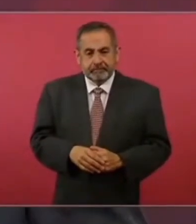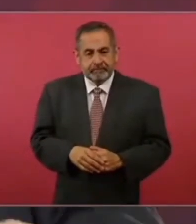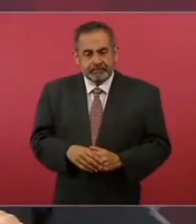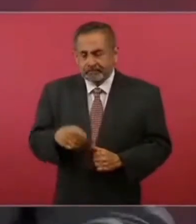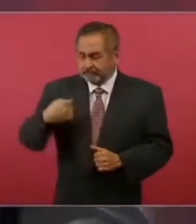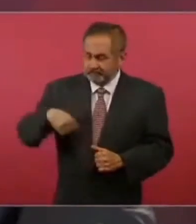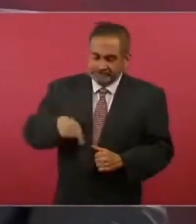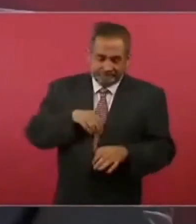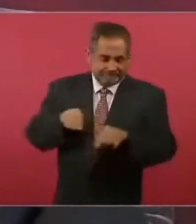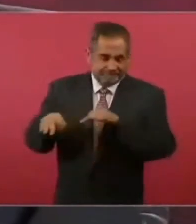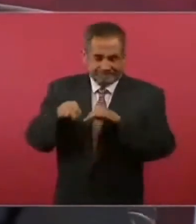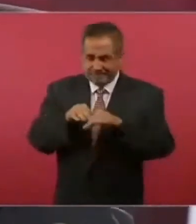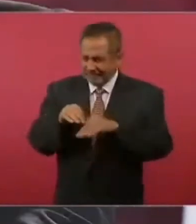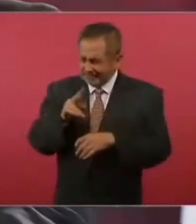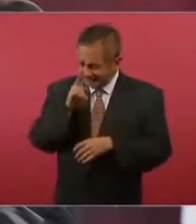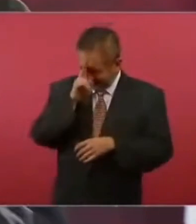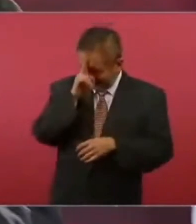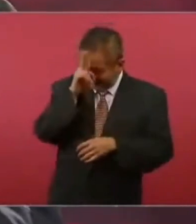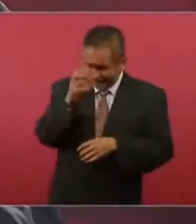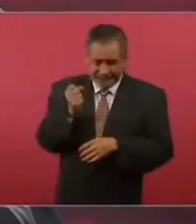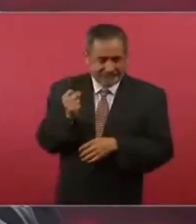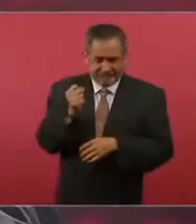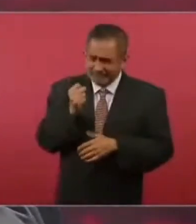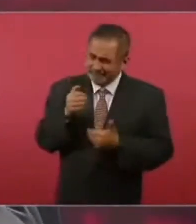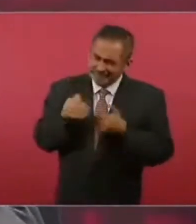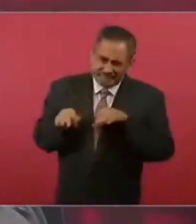de manera intensa.